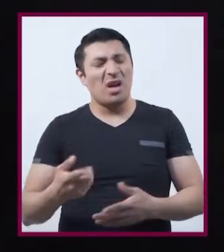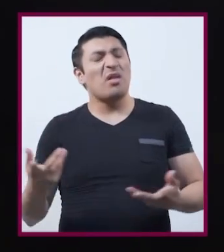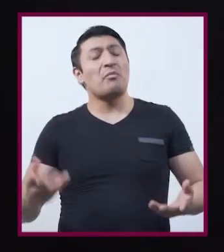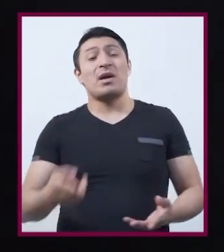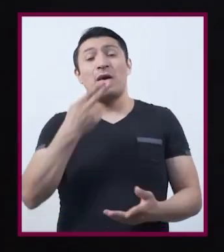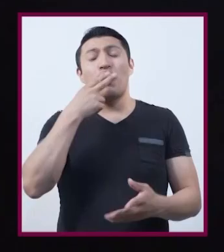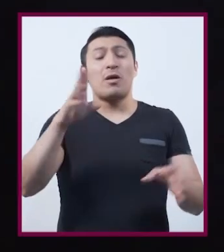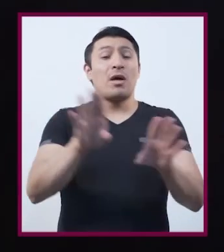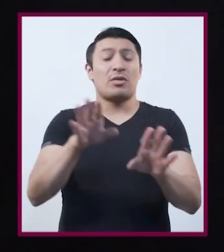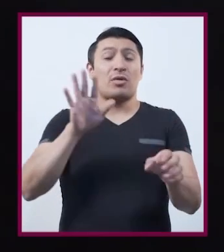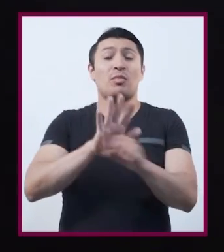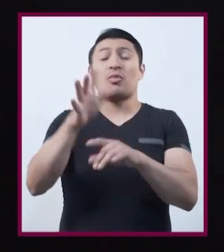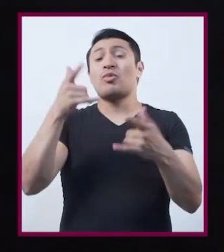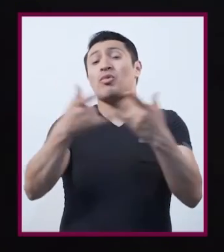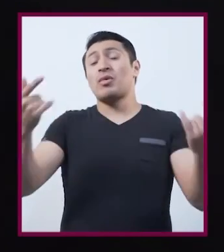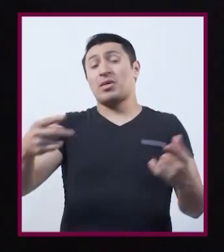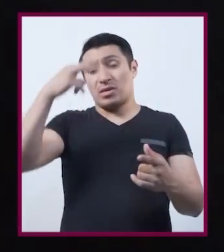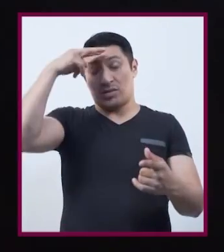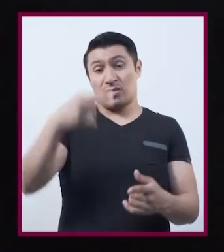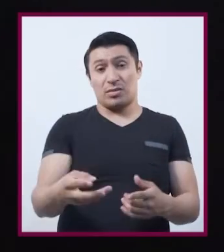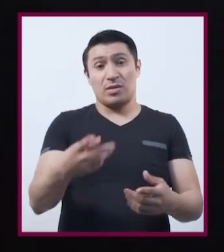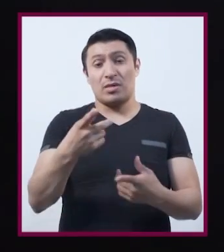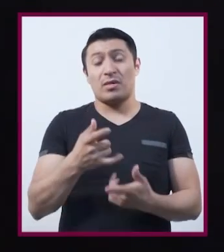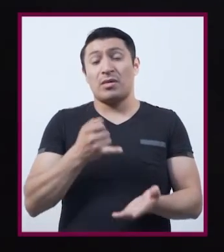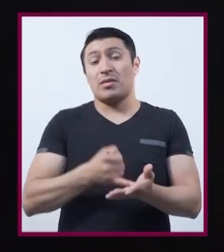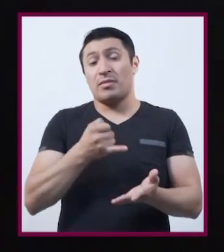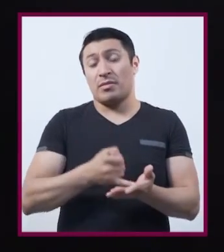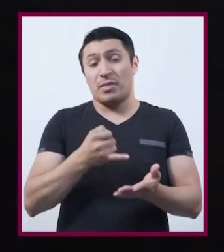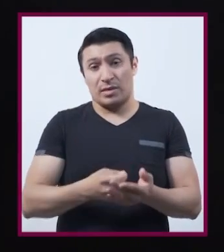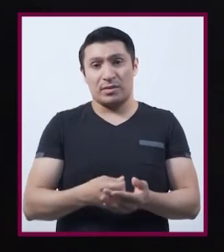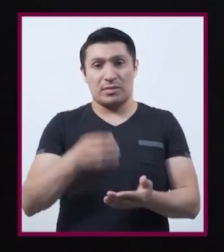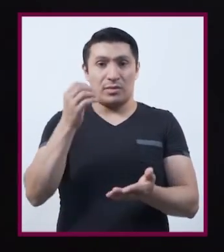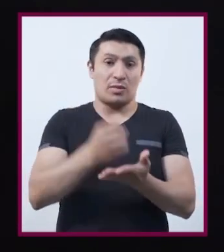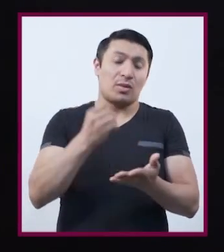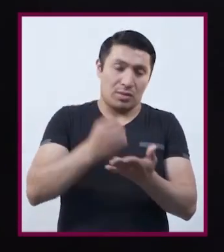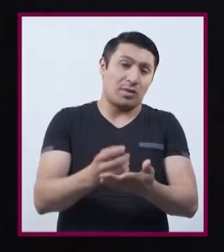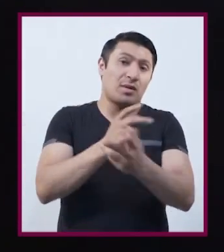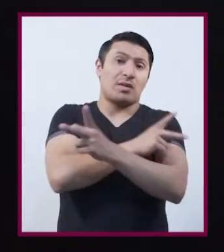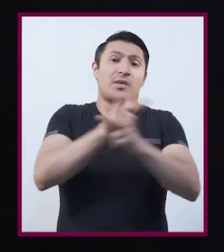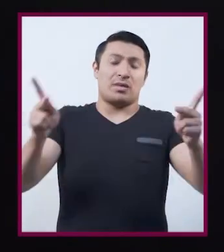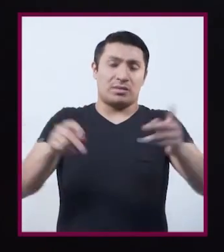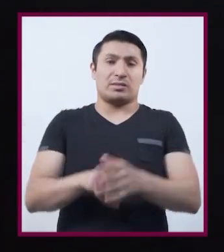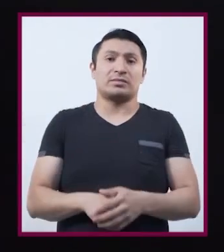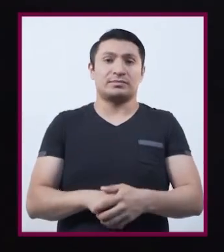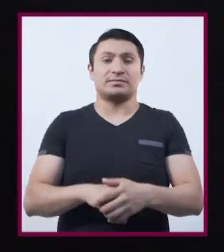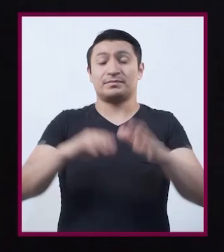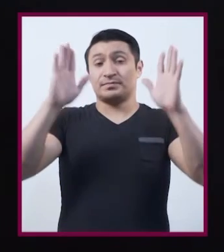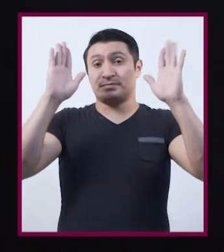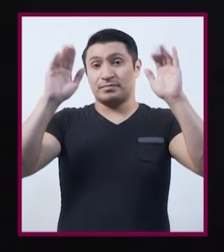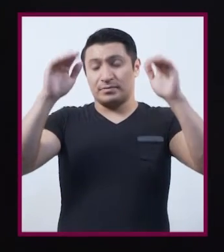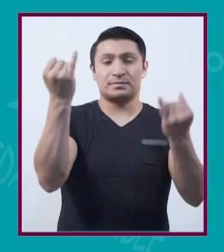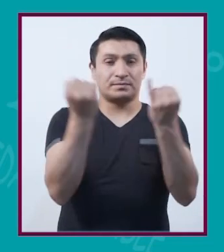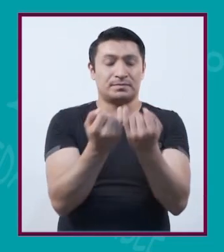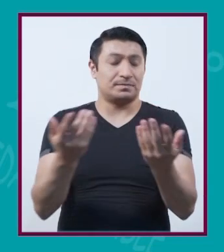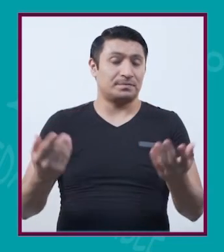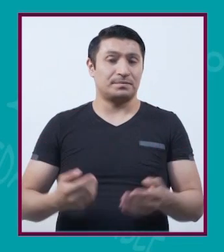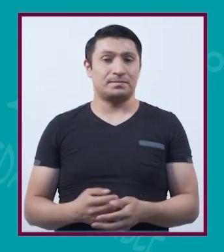pagarlos, qué se hace con ellos y cómo ha sido su historia en este país, nuestro país, el tesoro de todas y todos.